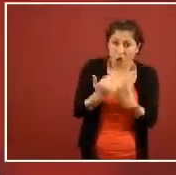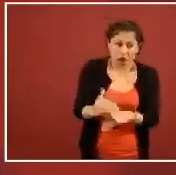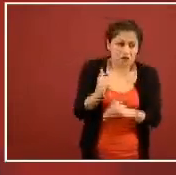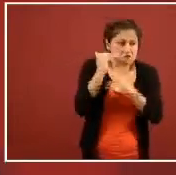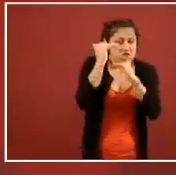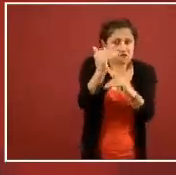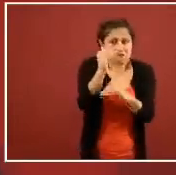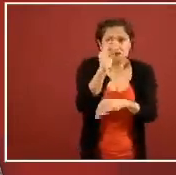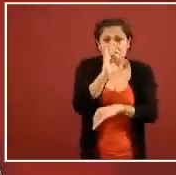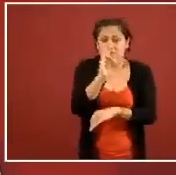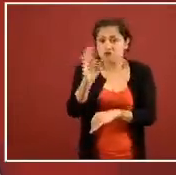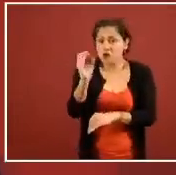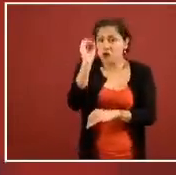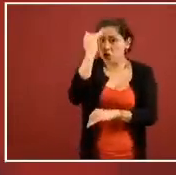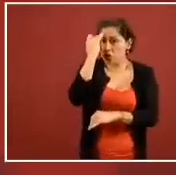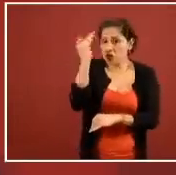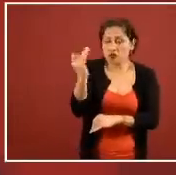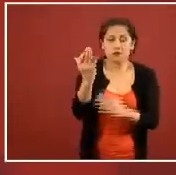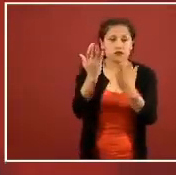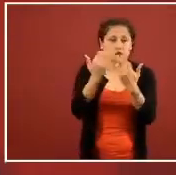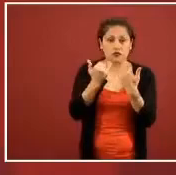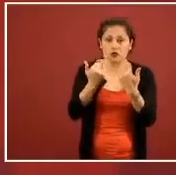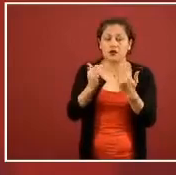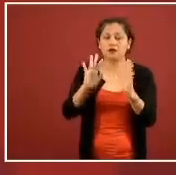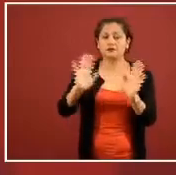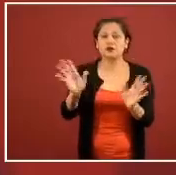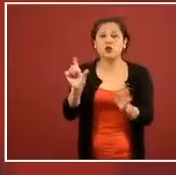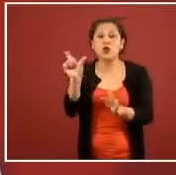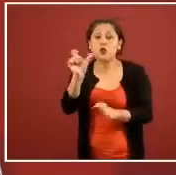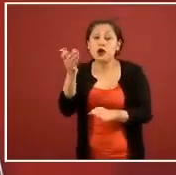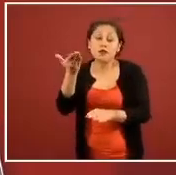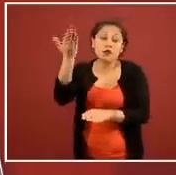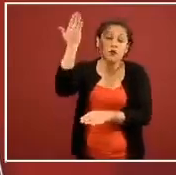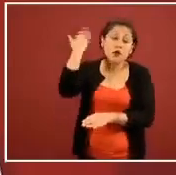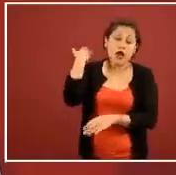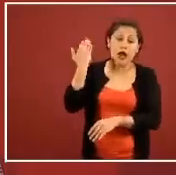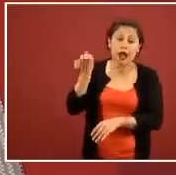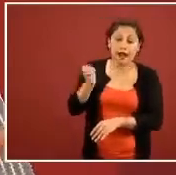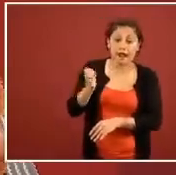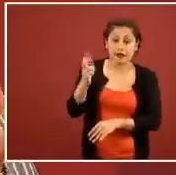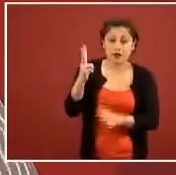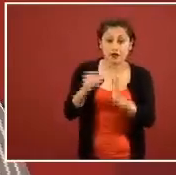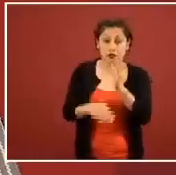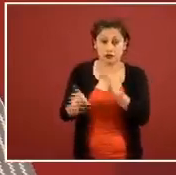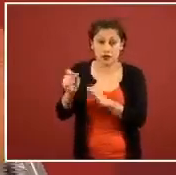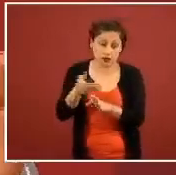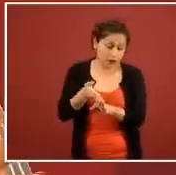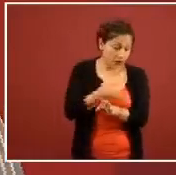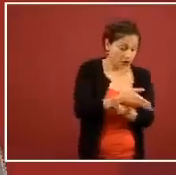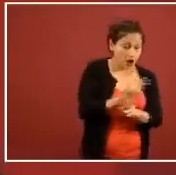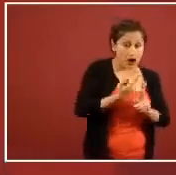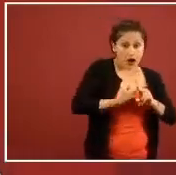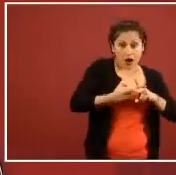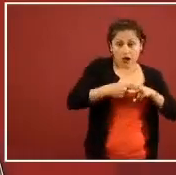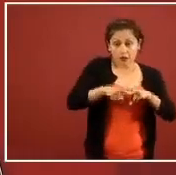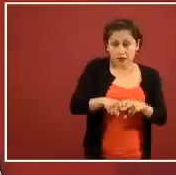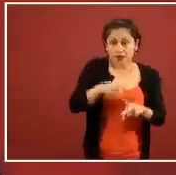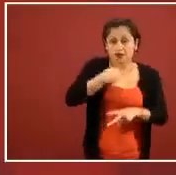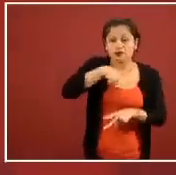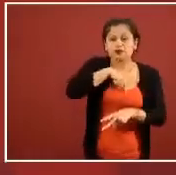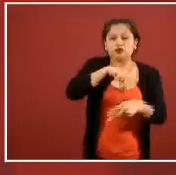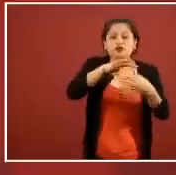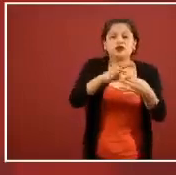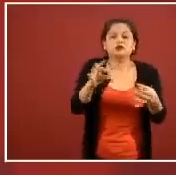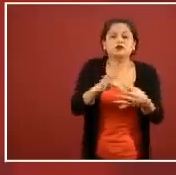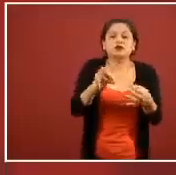las preparaciones que hicimos en las primeras 2 semanas de enero de 2020, identificamos los 3 escenarios